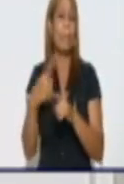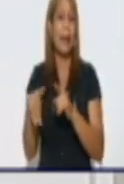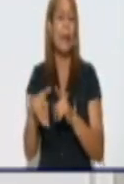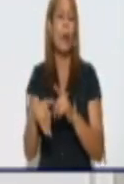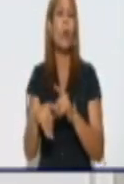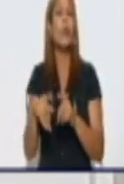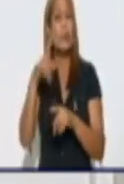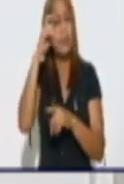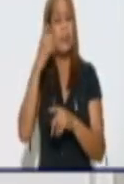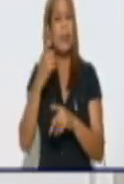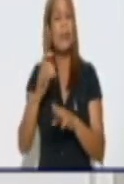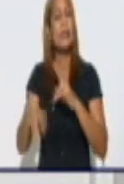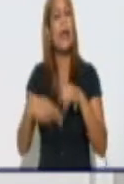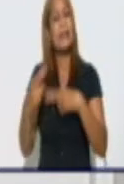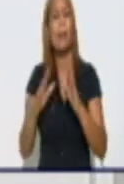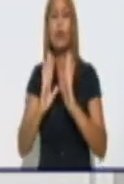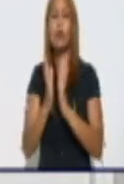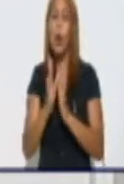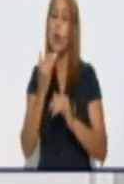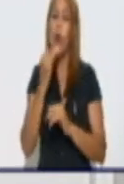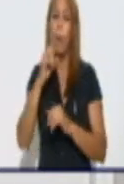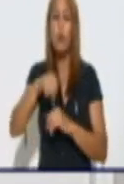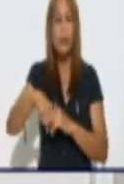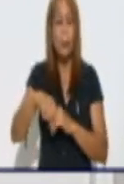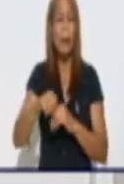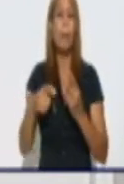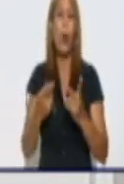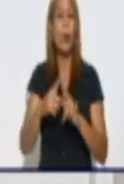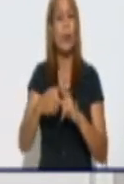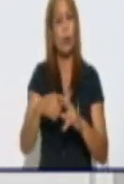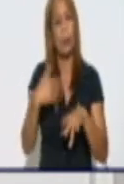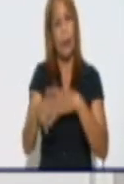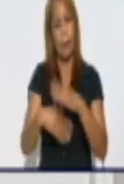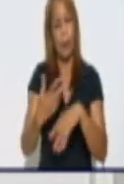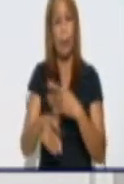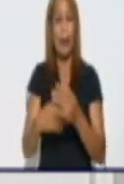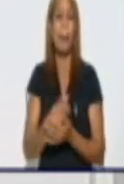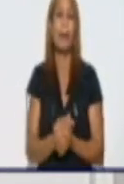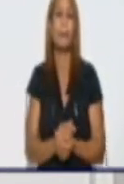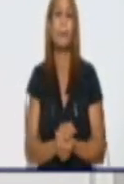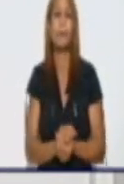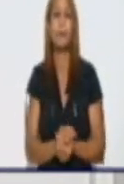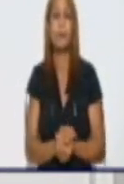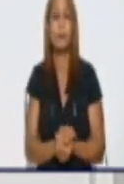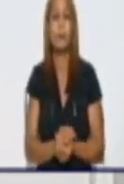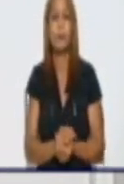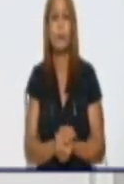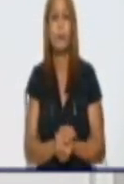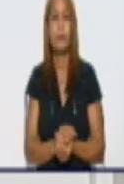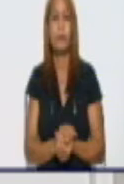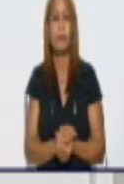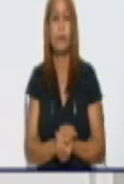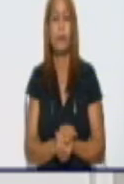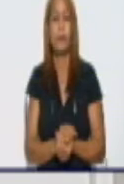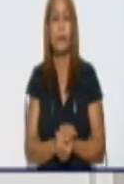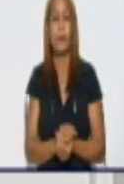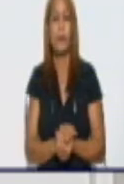y es basado, eso usa bronce fosfórico que no lo tenemos nosotros, y practicamos con el